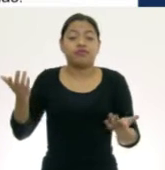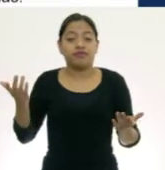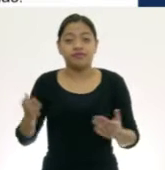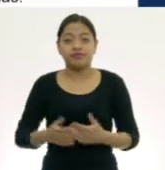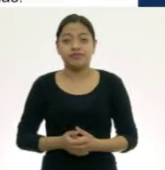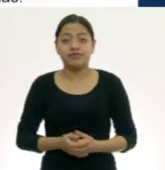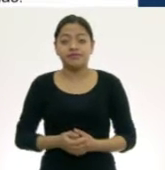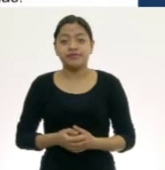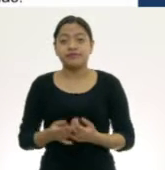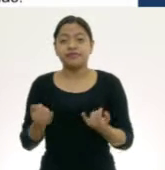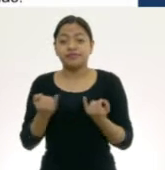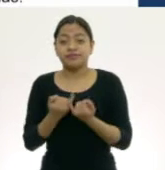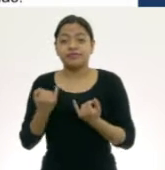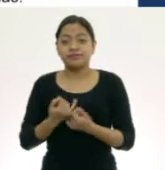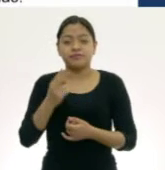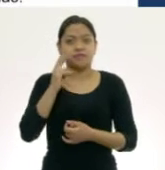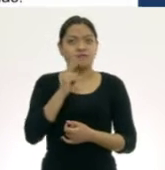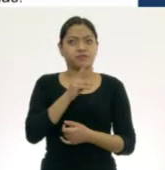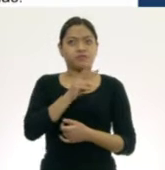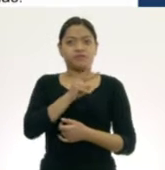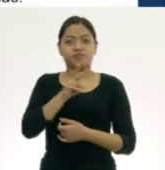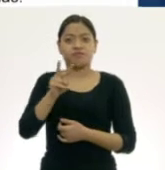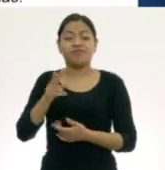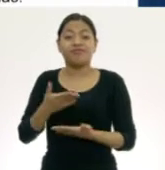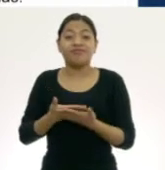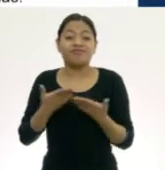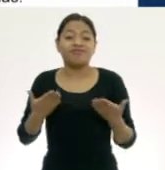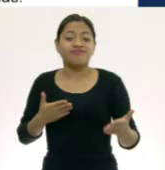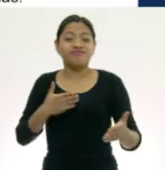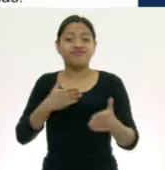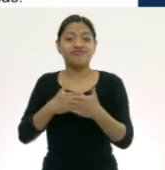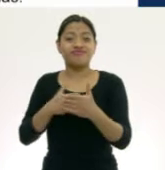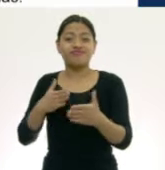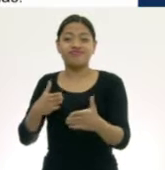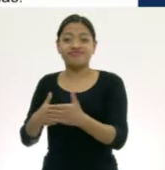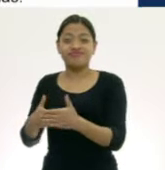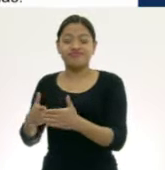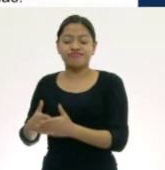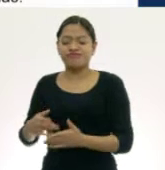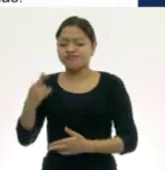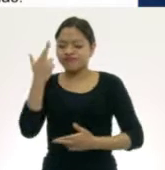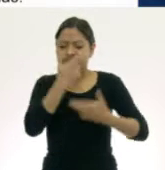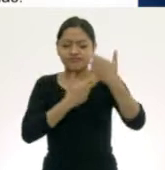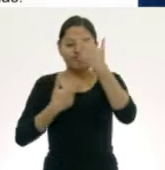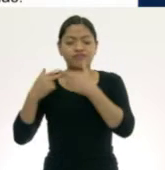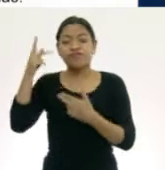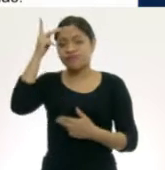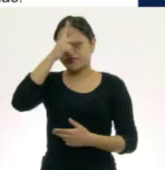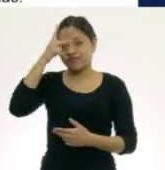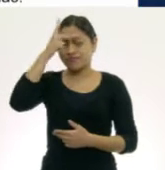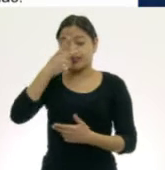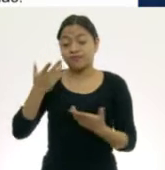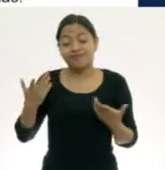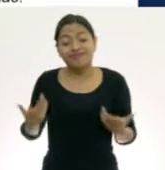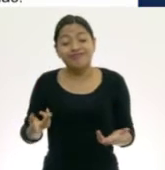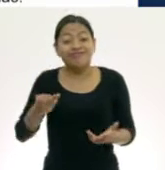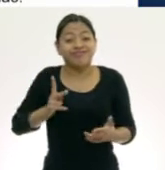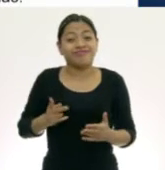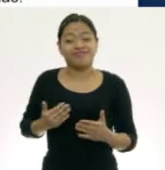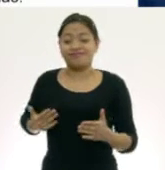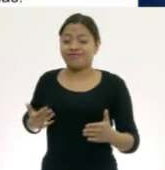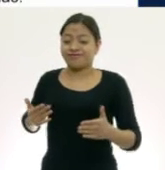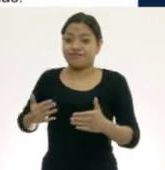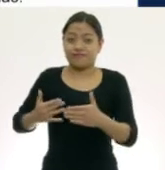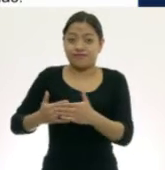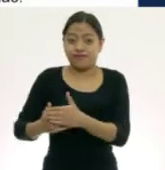Salta también a los ojos la nueva limitación que le impone la moda del análisis psicológico, pero a pesar de todo,